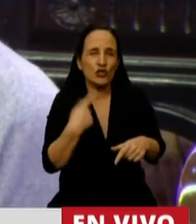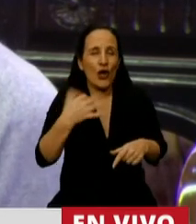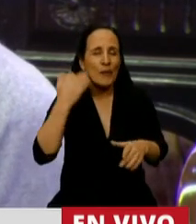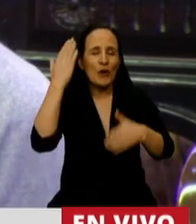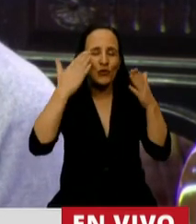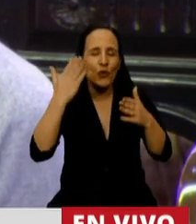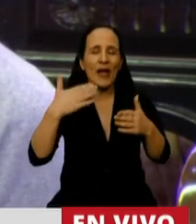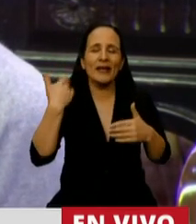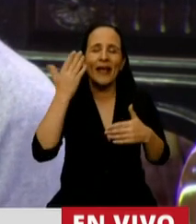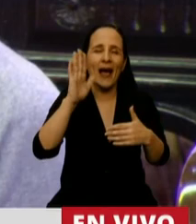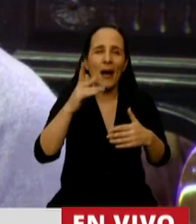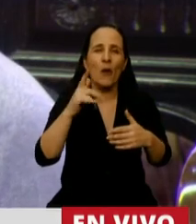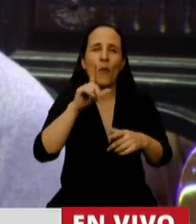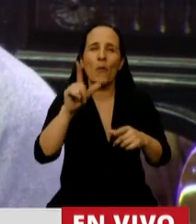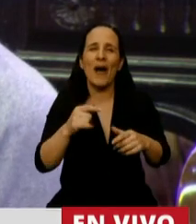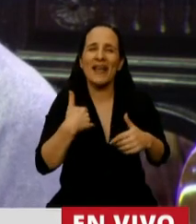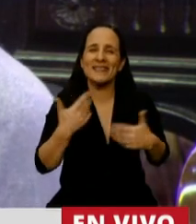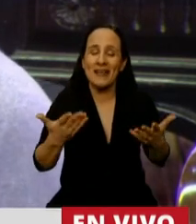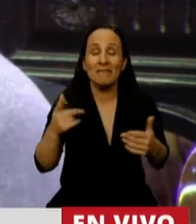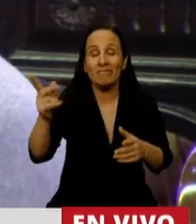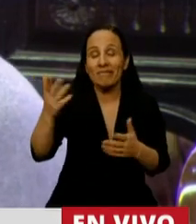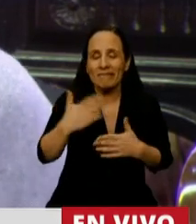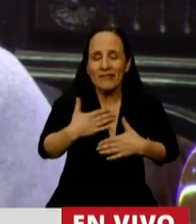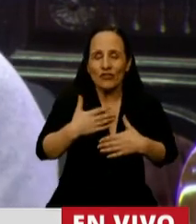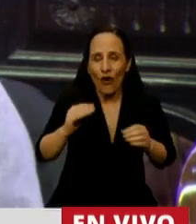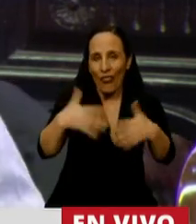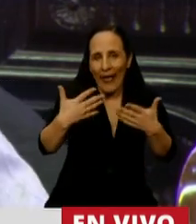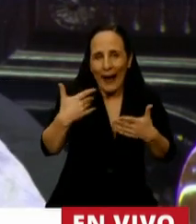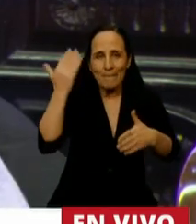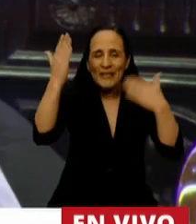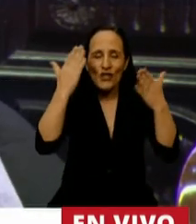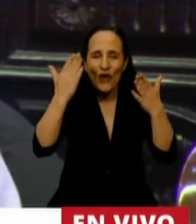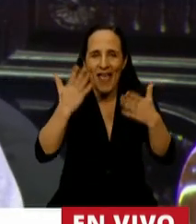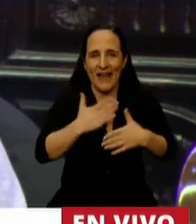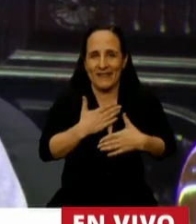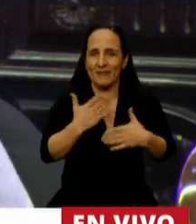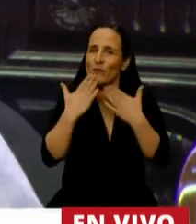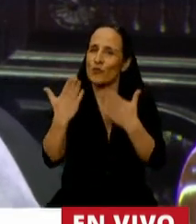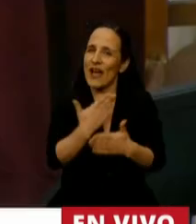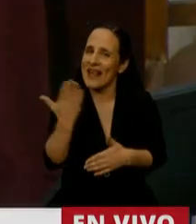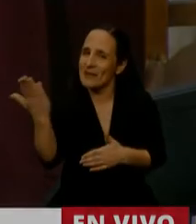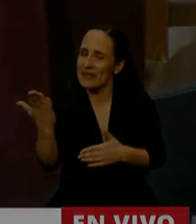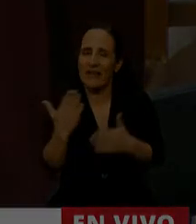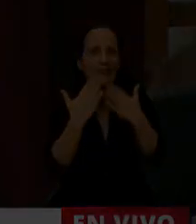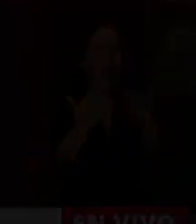postergados permitan y soñados en los presidentes muchas gracias gracias diputado